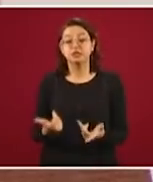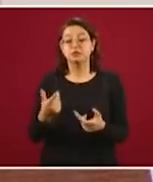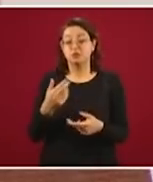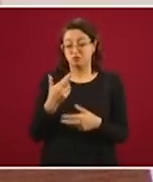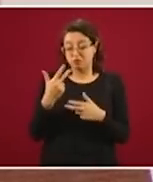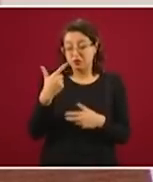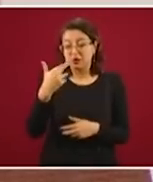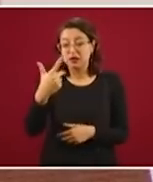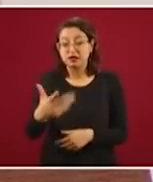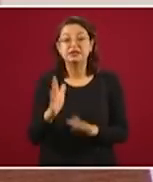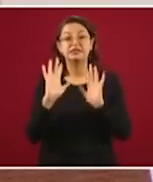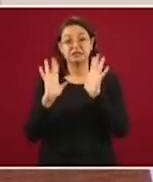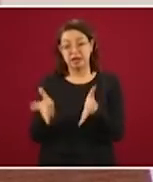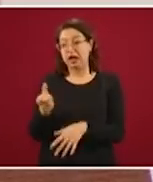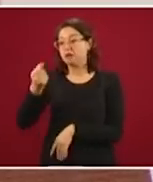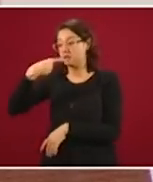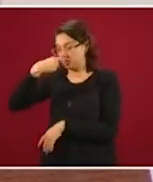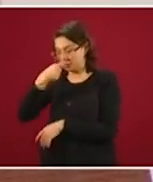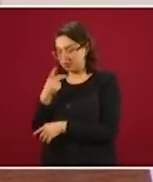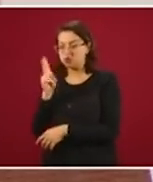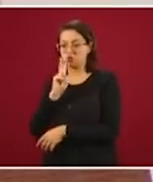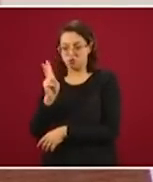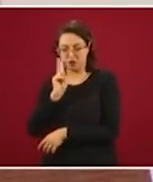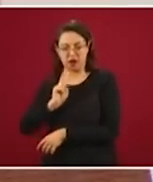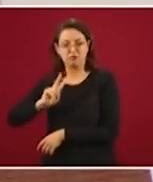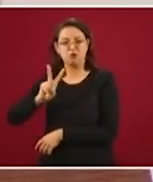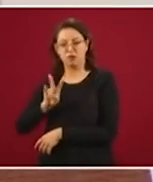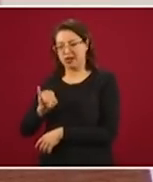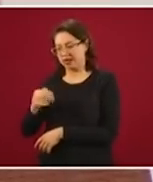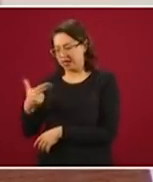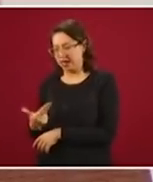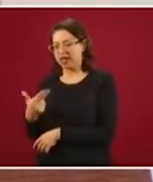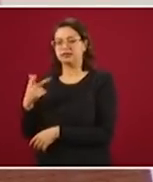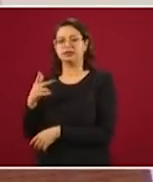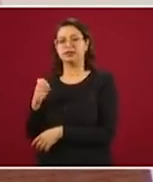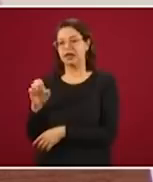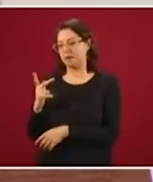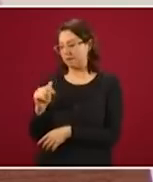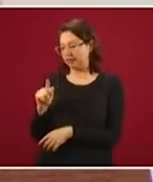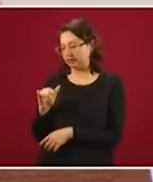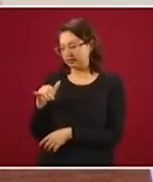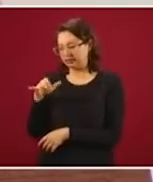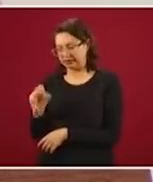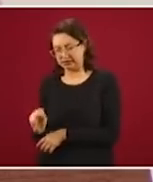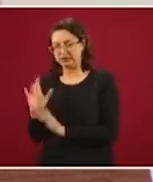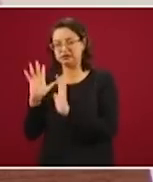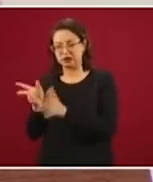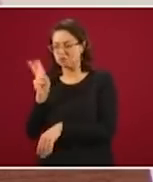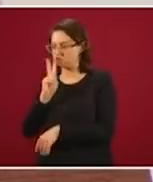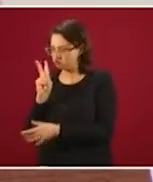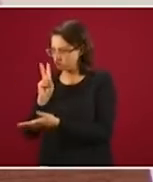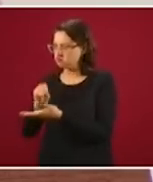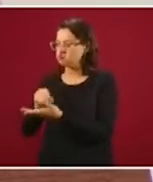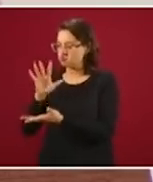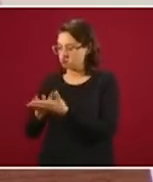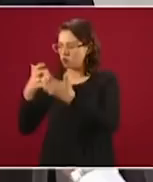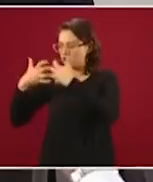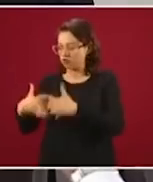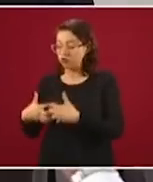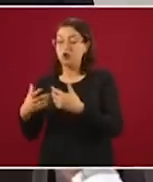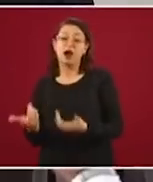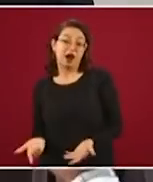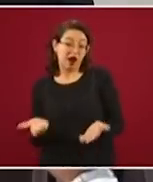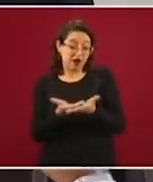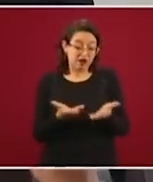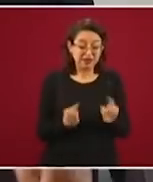VIH, como los esquemas de hepatitis C. Entonces, seguramente aquí vamos a poder hacer lo mismo, vamos a poder tener